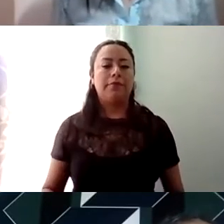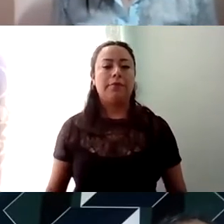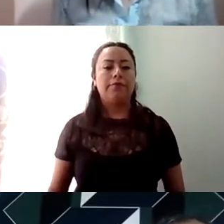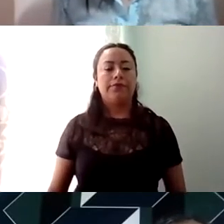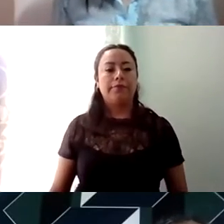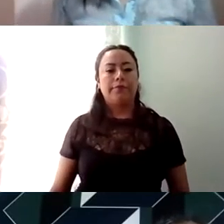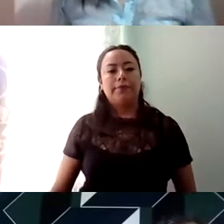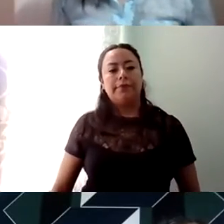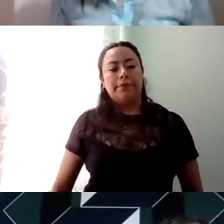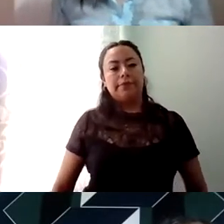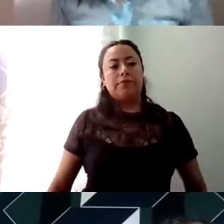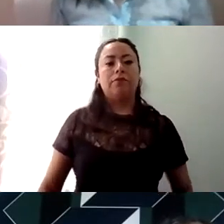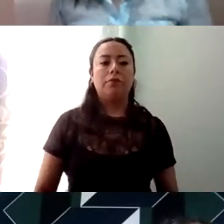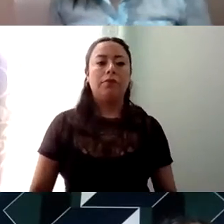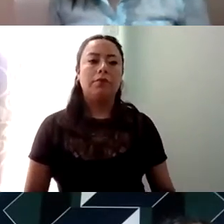Perdón. Muchas gracias, diputada.